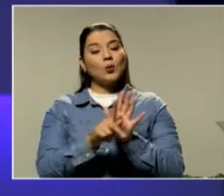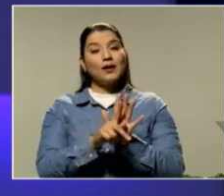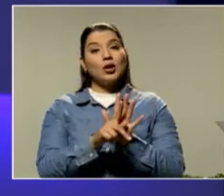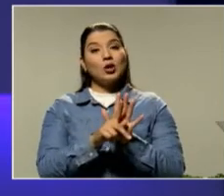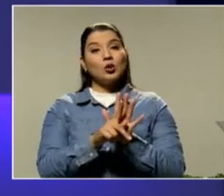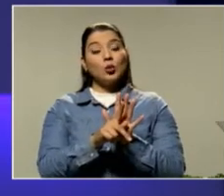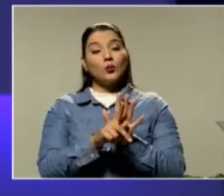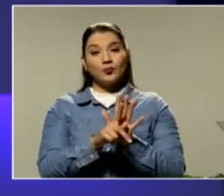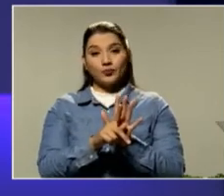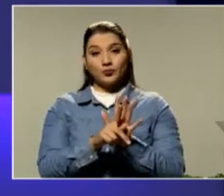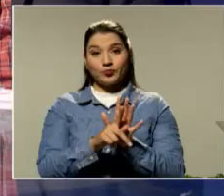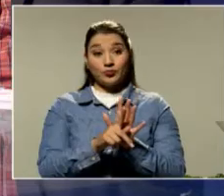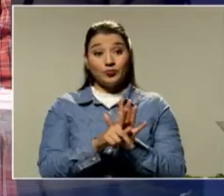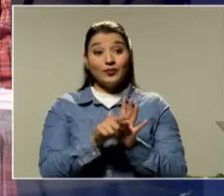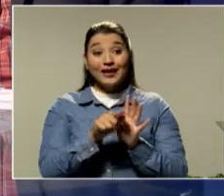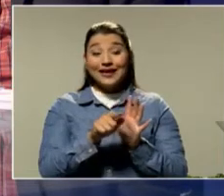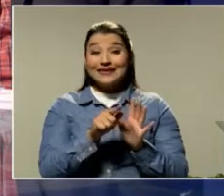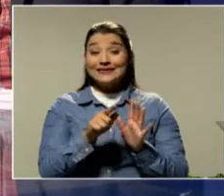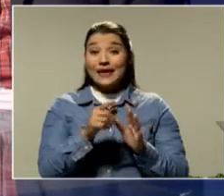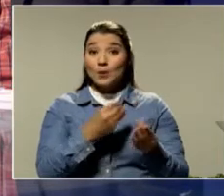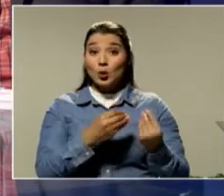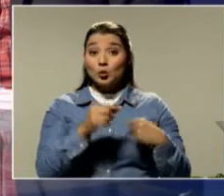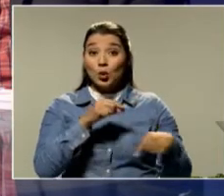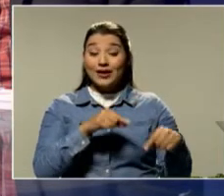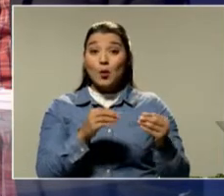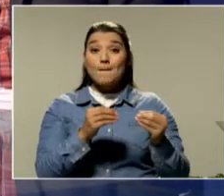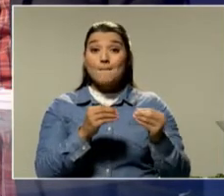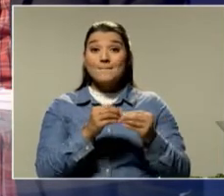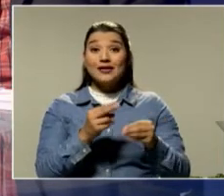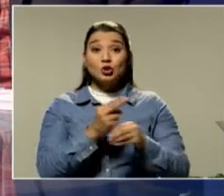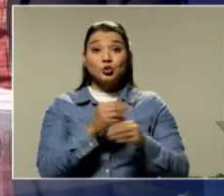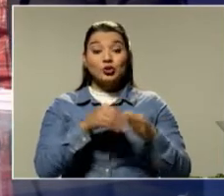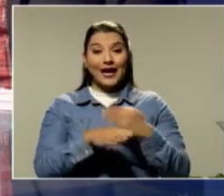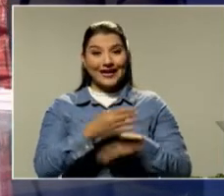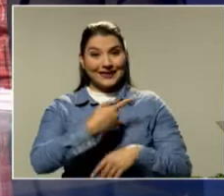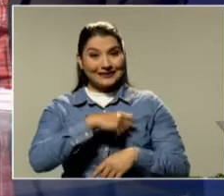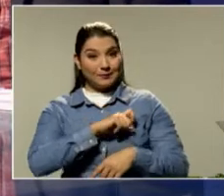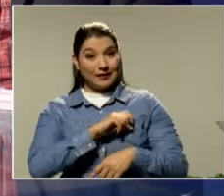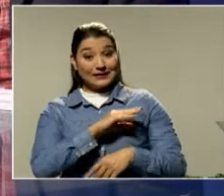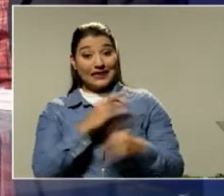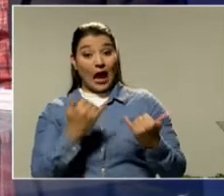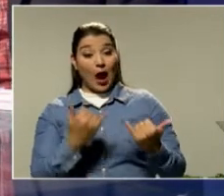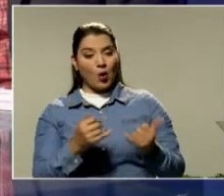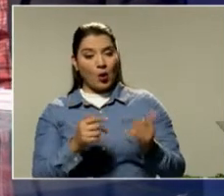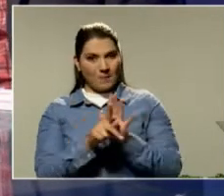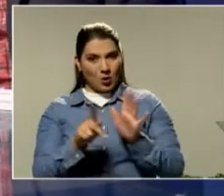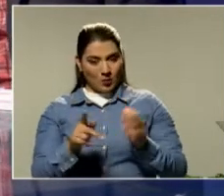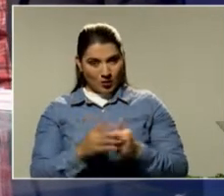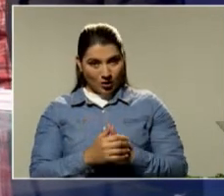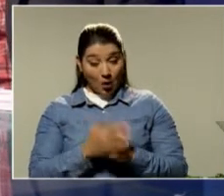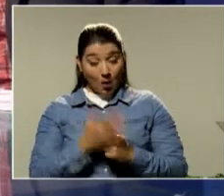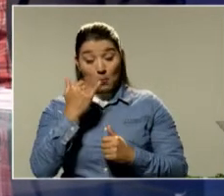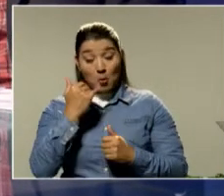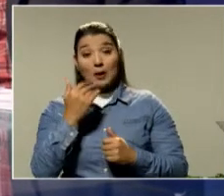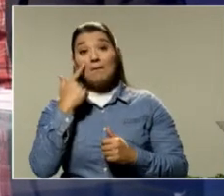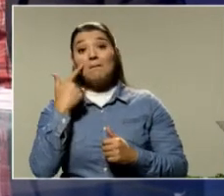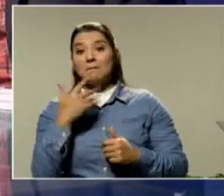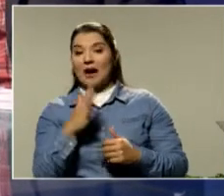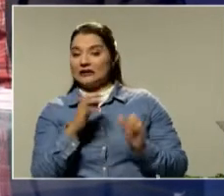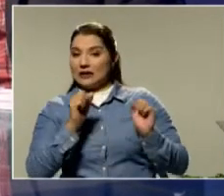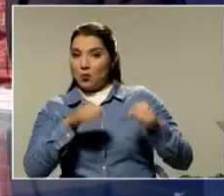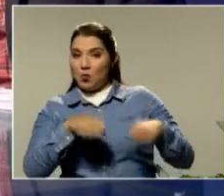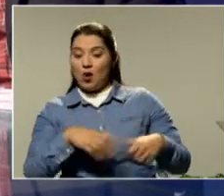los agroquímicos más utilizados en España, y hoy lo han prohibido, porque aparentemente puede causar